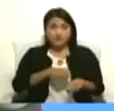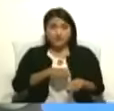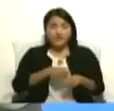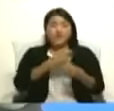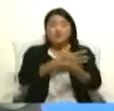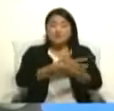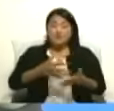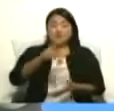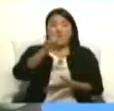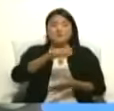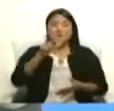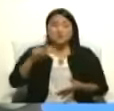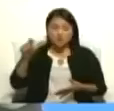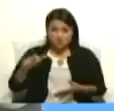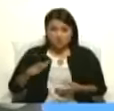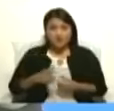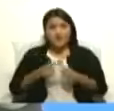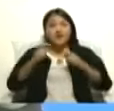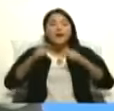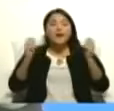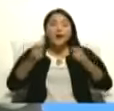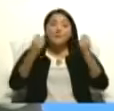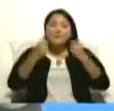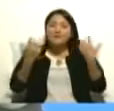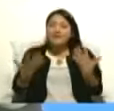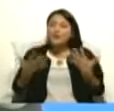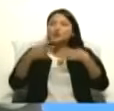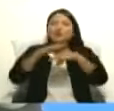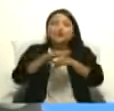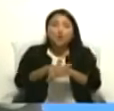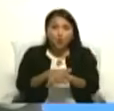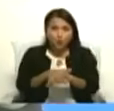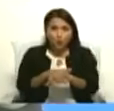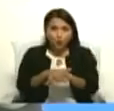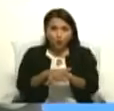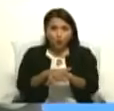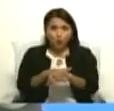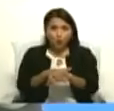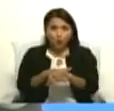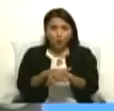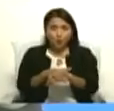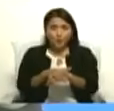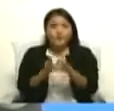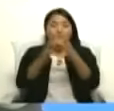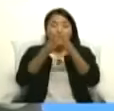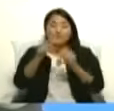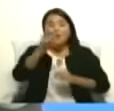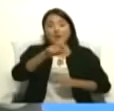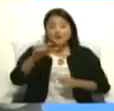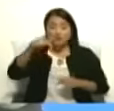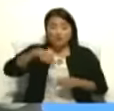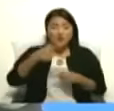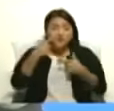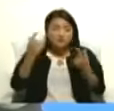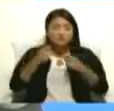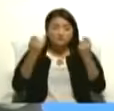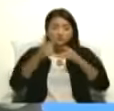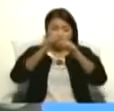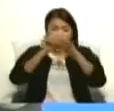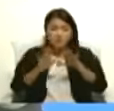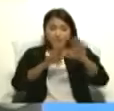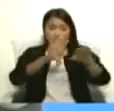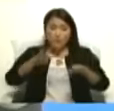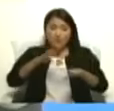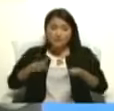personas en la campaña inclusiva en la campaña de todas y de todos que se hizo por el por la guayana